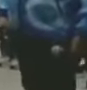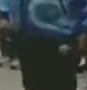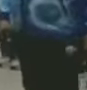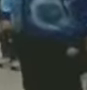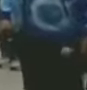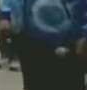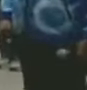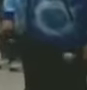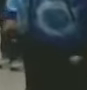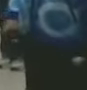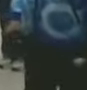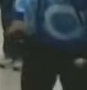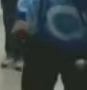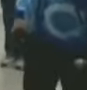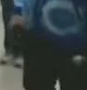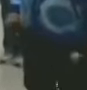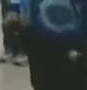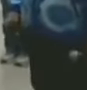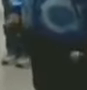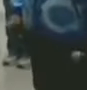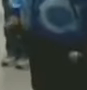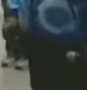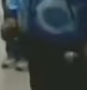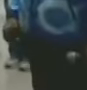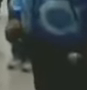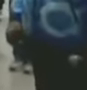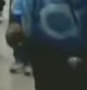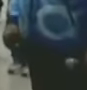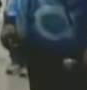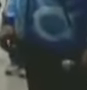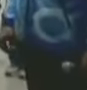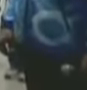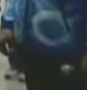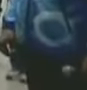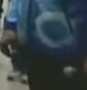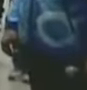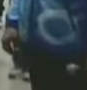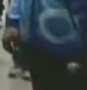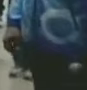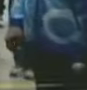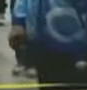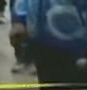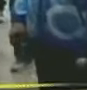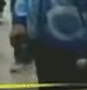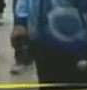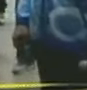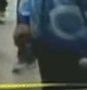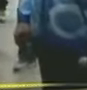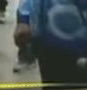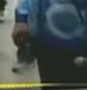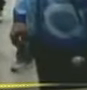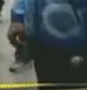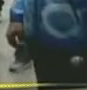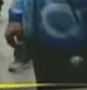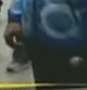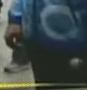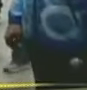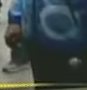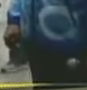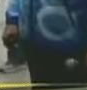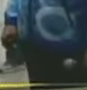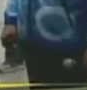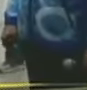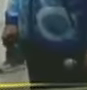de tocito de libertador que tuvieron tantos años sufriendo por la calidad